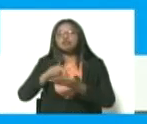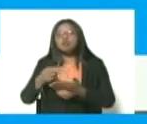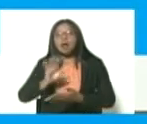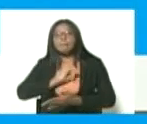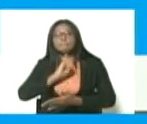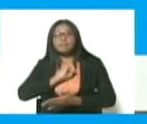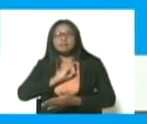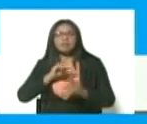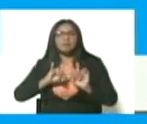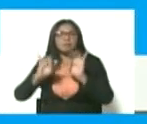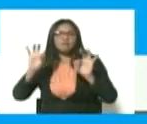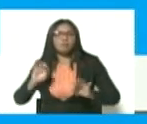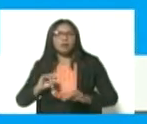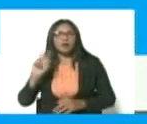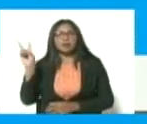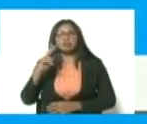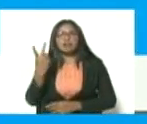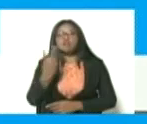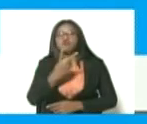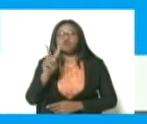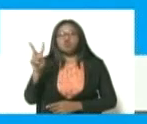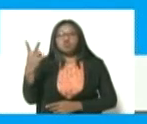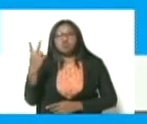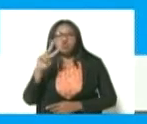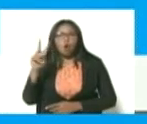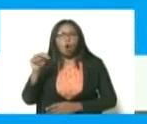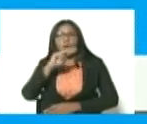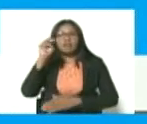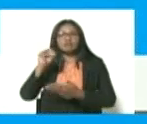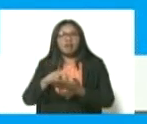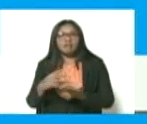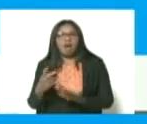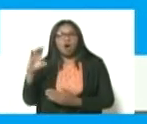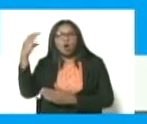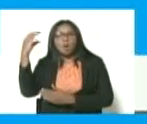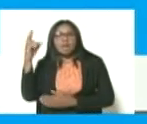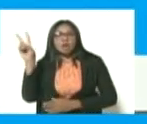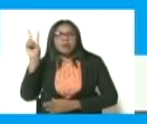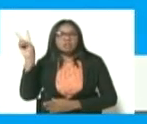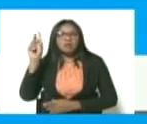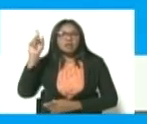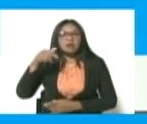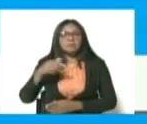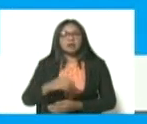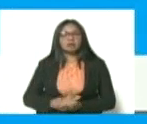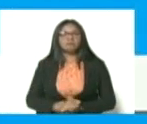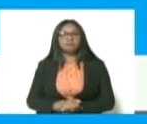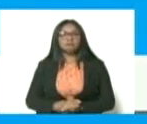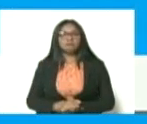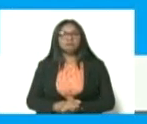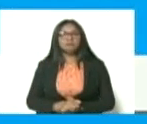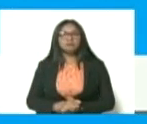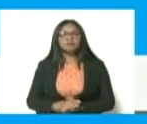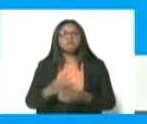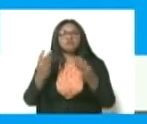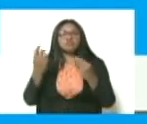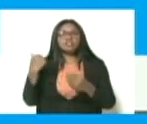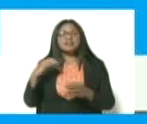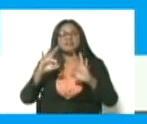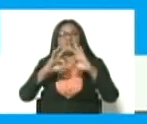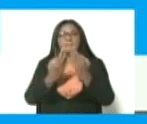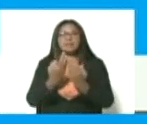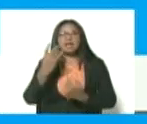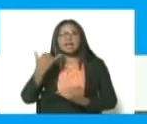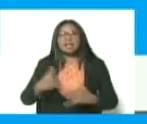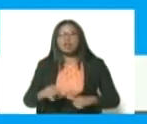doble nacionalidad. Tienen la doble nacionalidad. Muchos tienen familia, hijos,